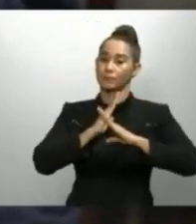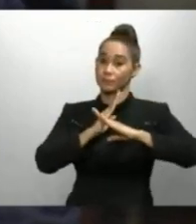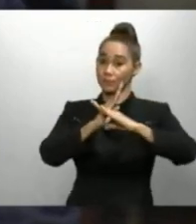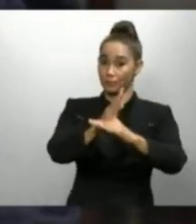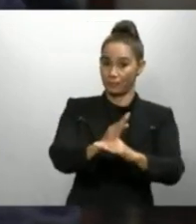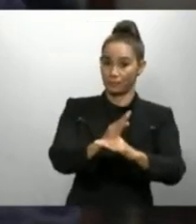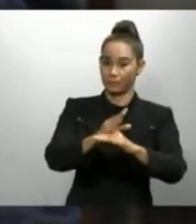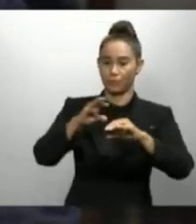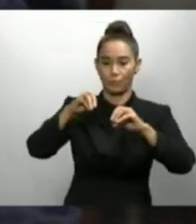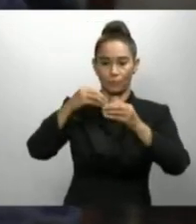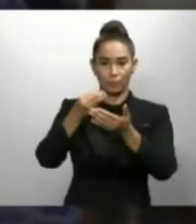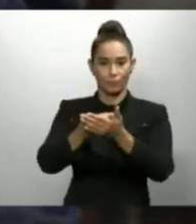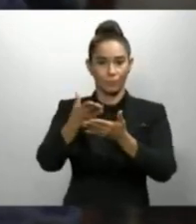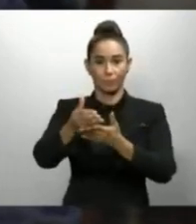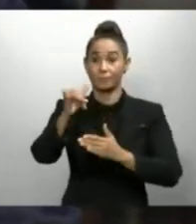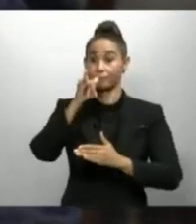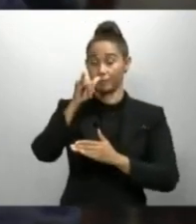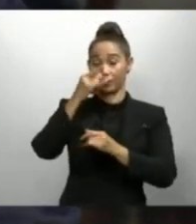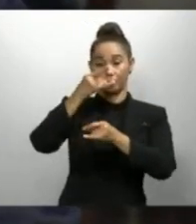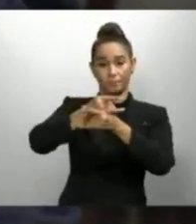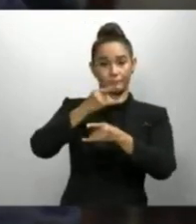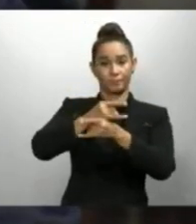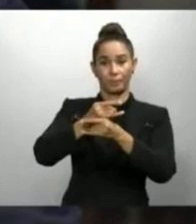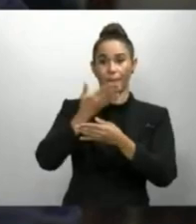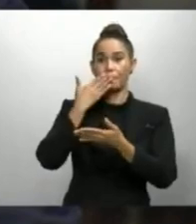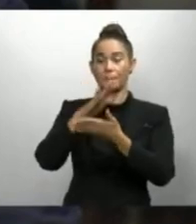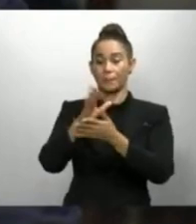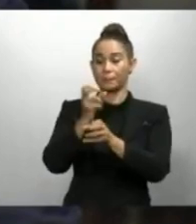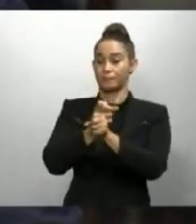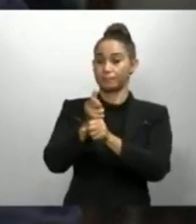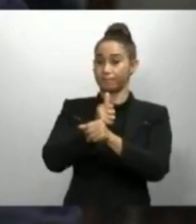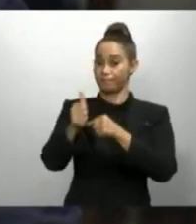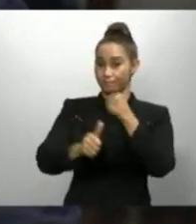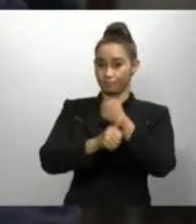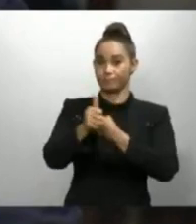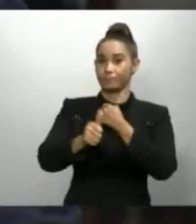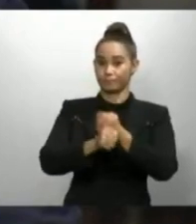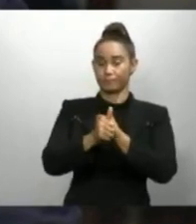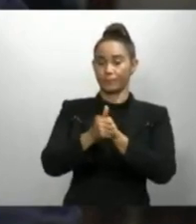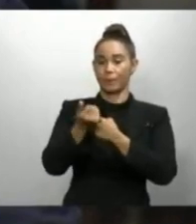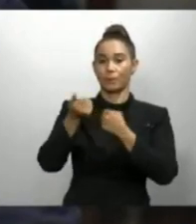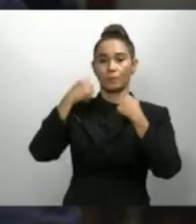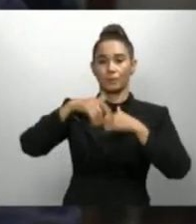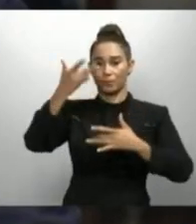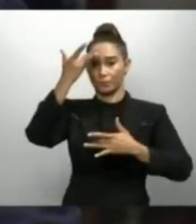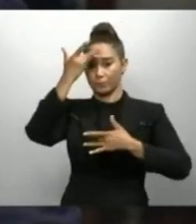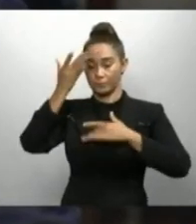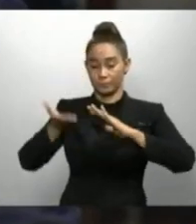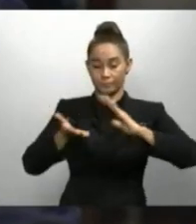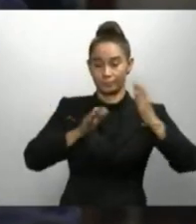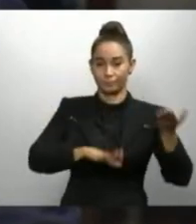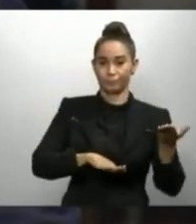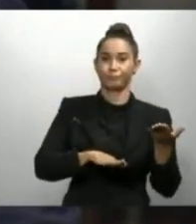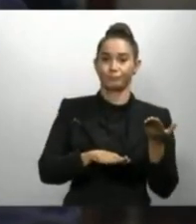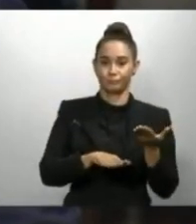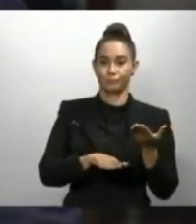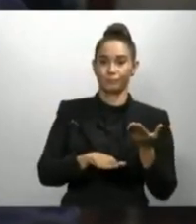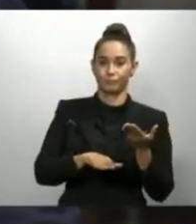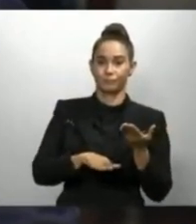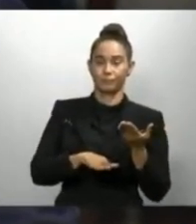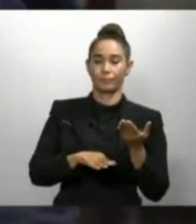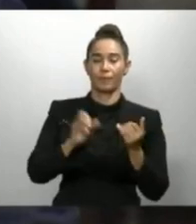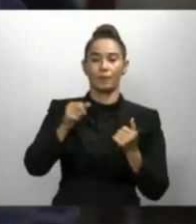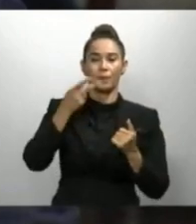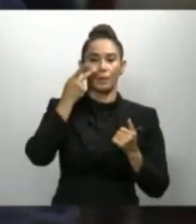eviten comprar y consumir bebidas adulteradas, porque podría costarle la vida. Puede que veamos